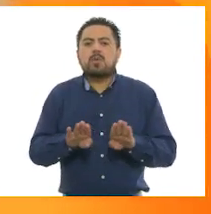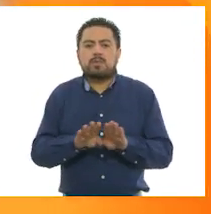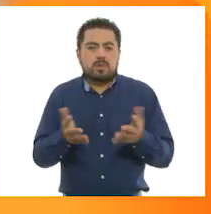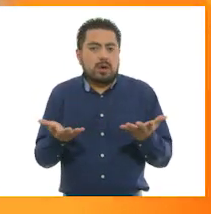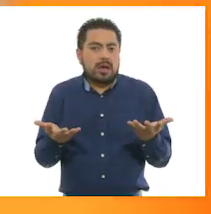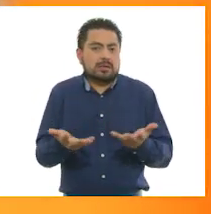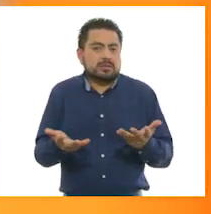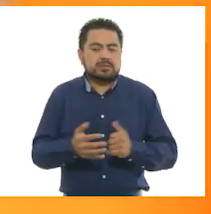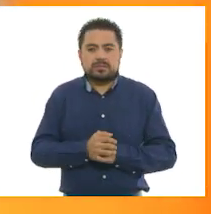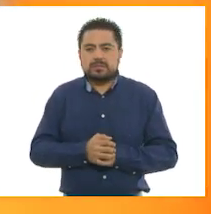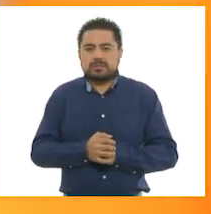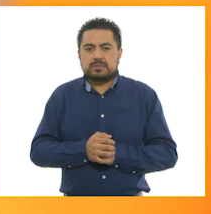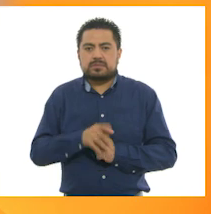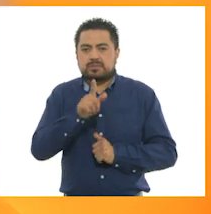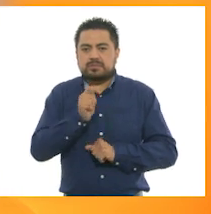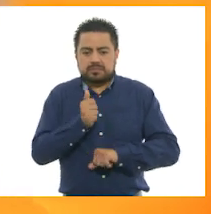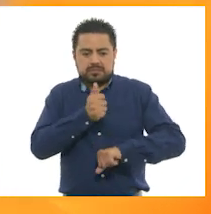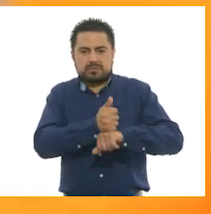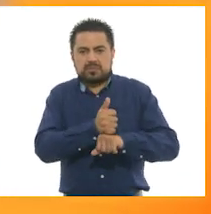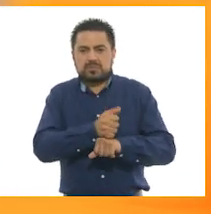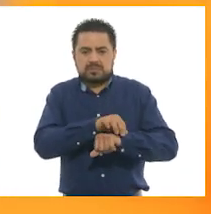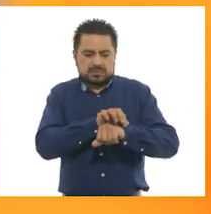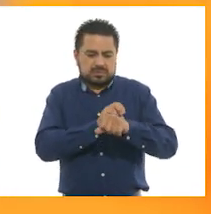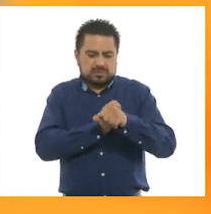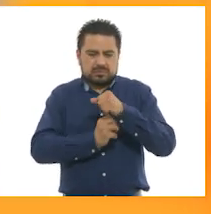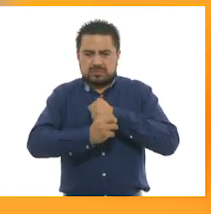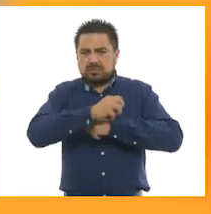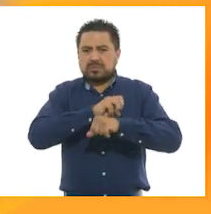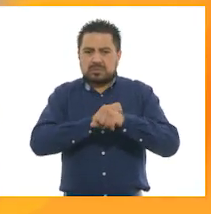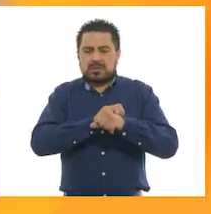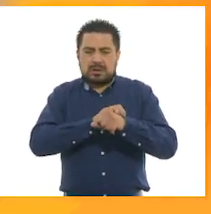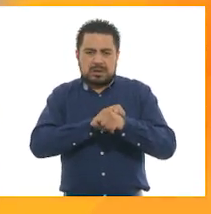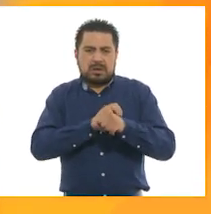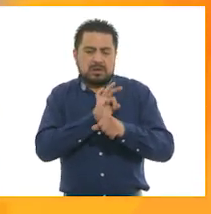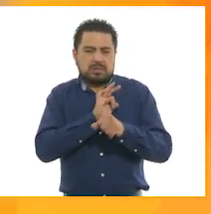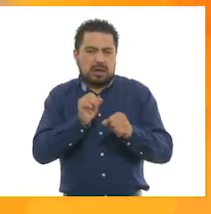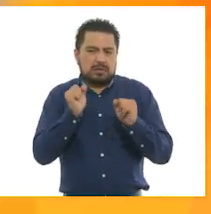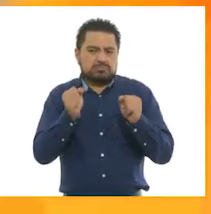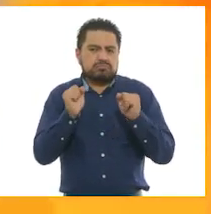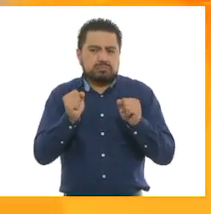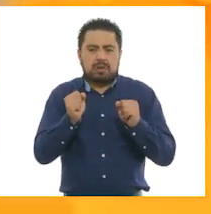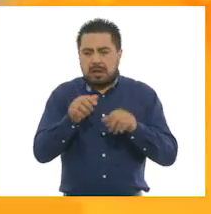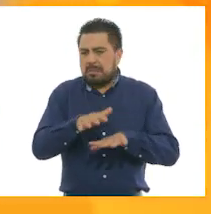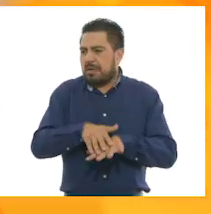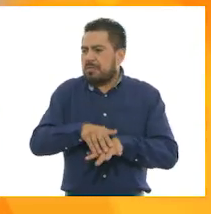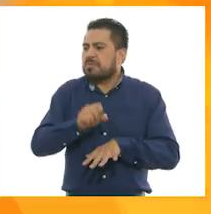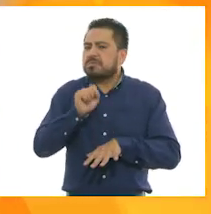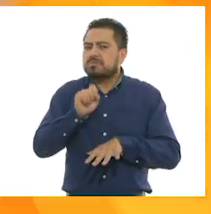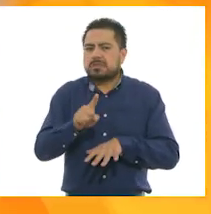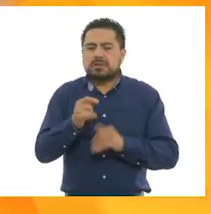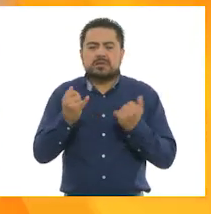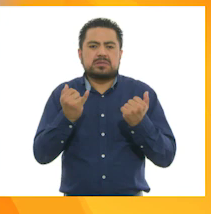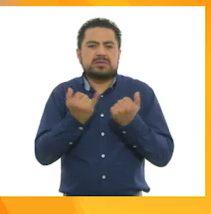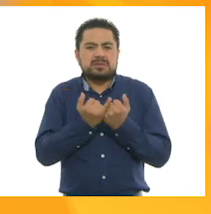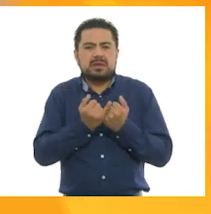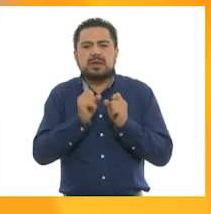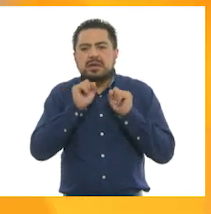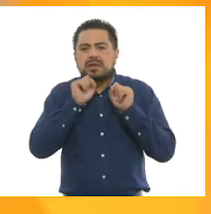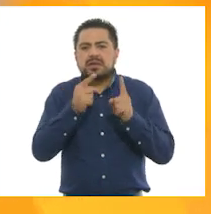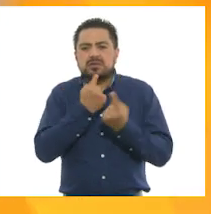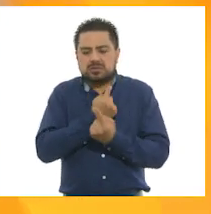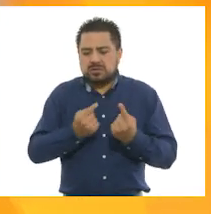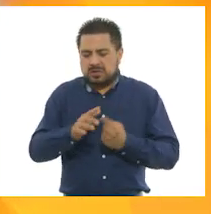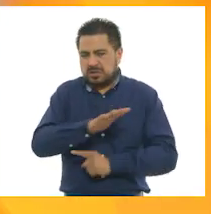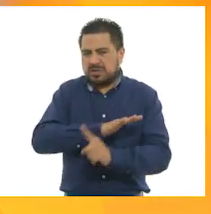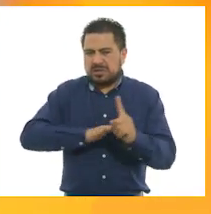hacemos? Coloca pulseras con cascabeles en tus muñecas y tobillos y también en las extremidades del niño